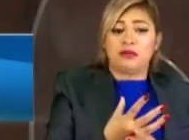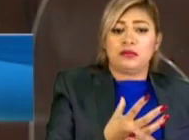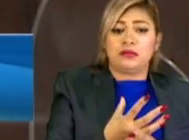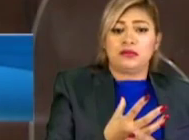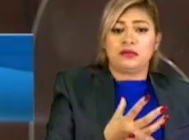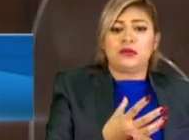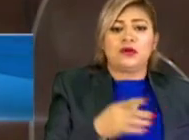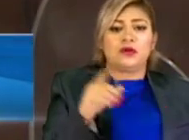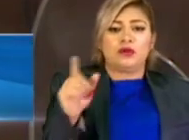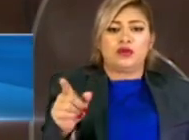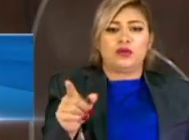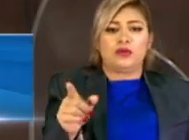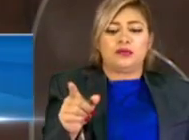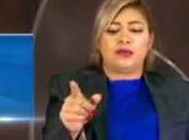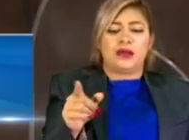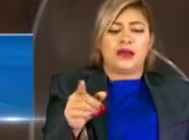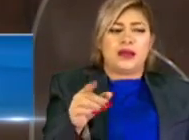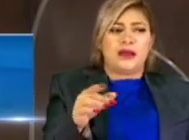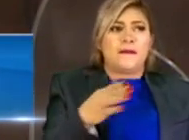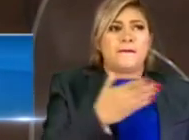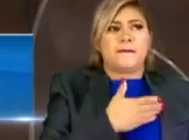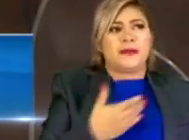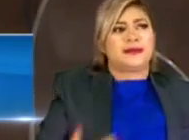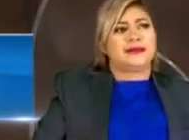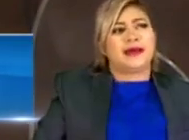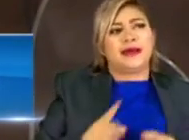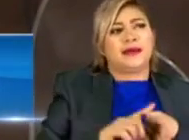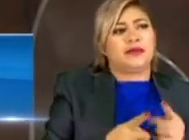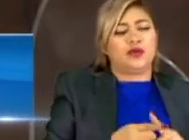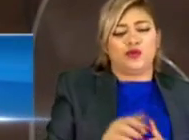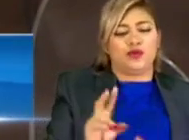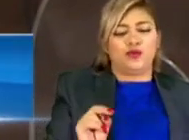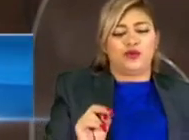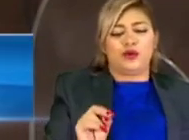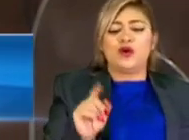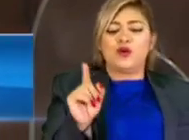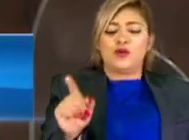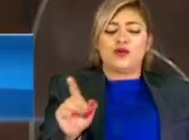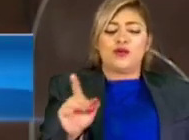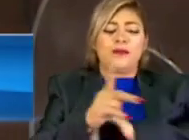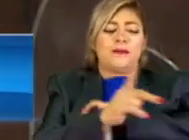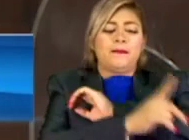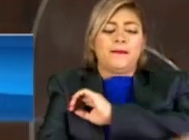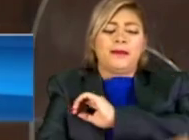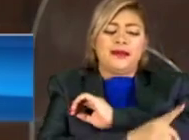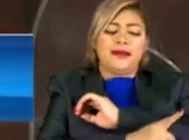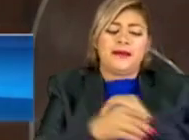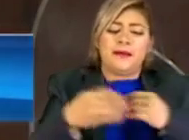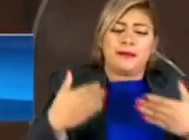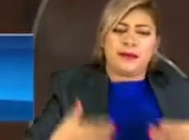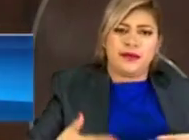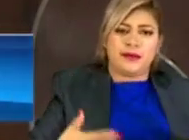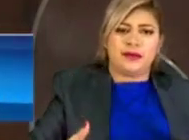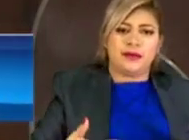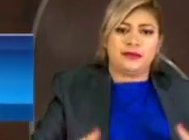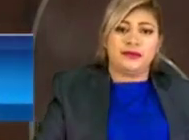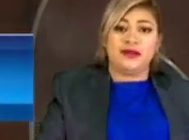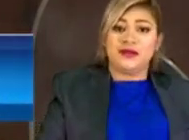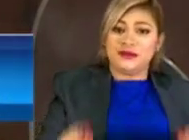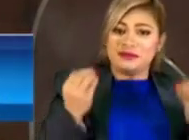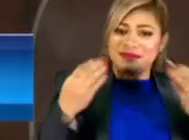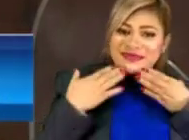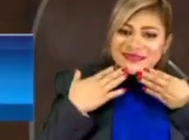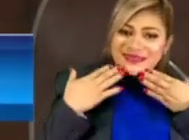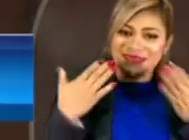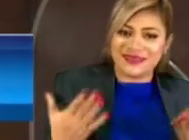Usted se debe a su patria y a su conciencia. Y así me despedí, le dije muchas gracias.